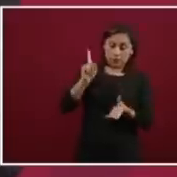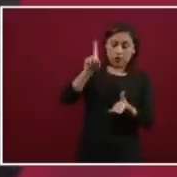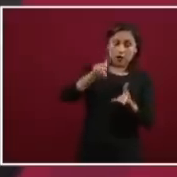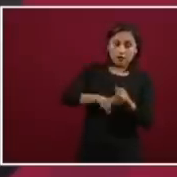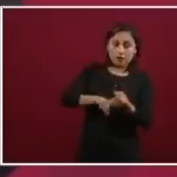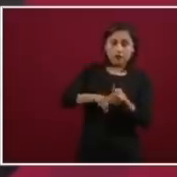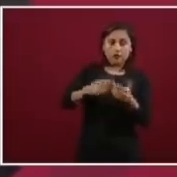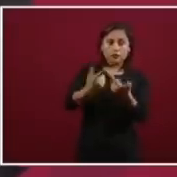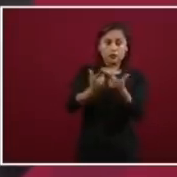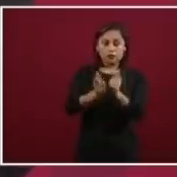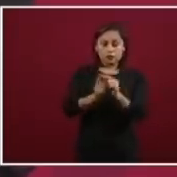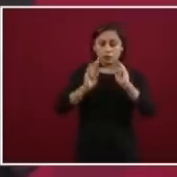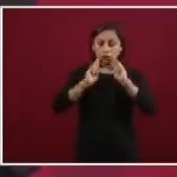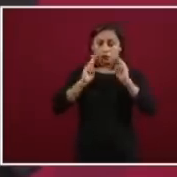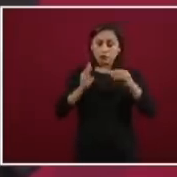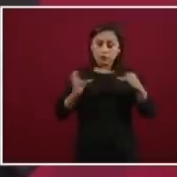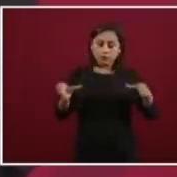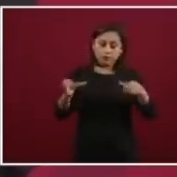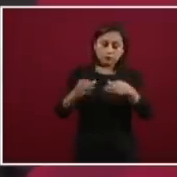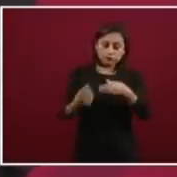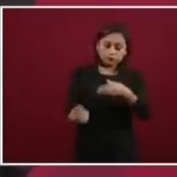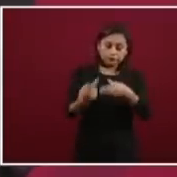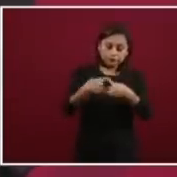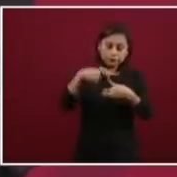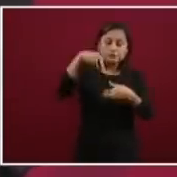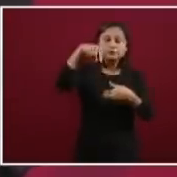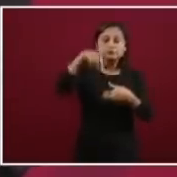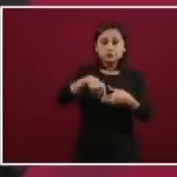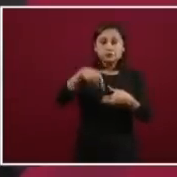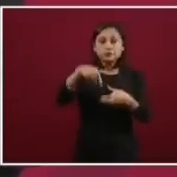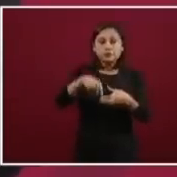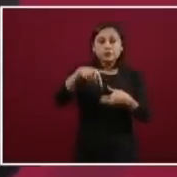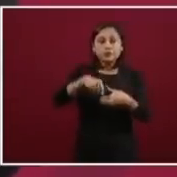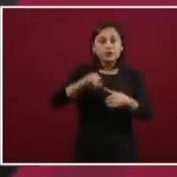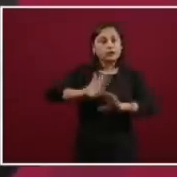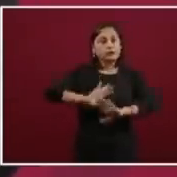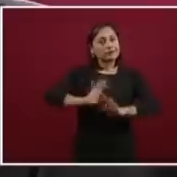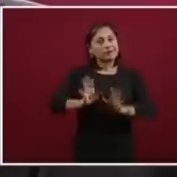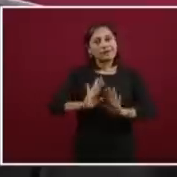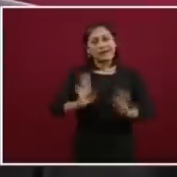y ya con un nivel de descomposición